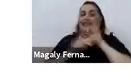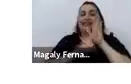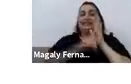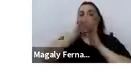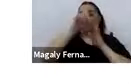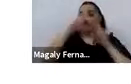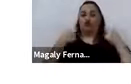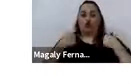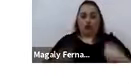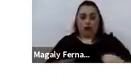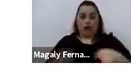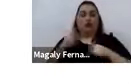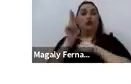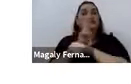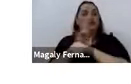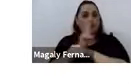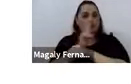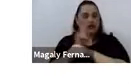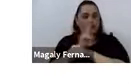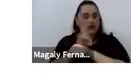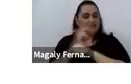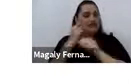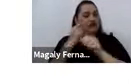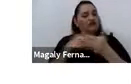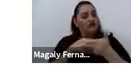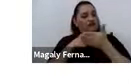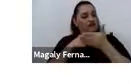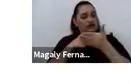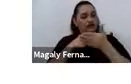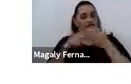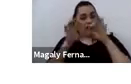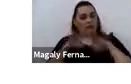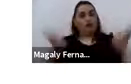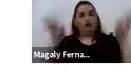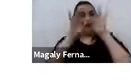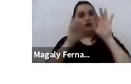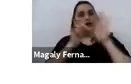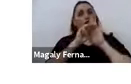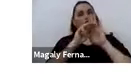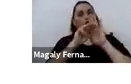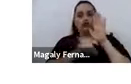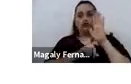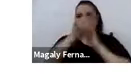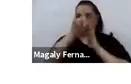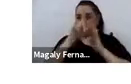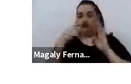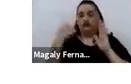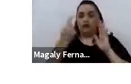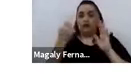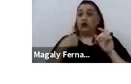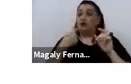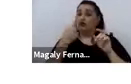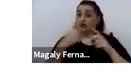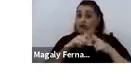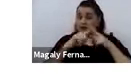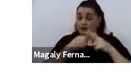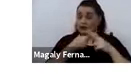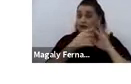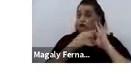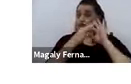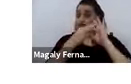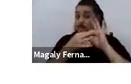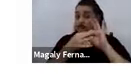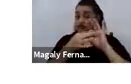también se utiliza como casi el referente más importante de modelos de desarrollo, y que a menudo, como he dicho al principio, tiene que ver con